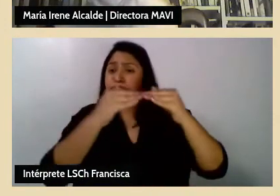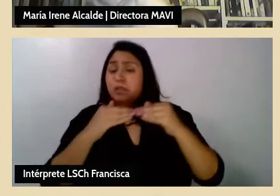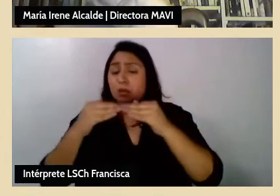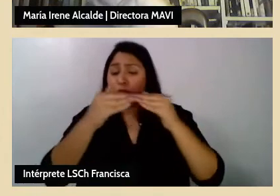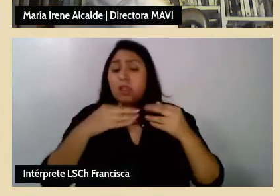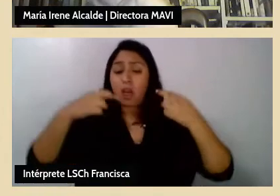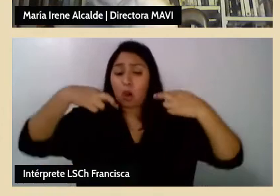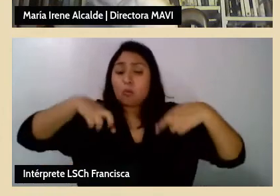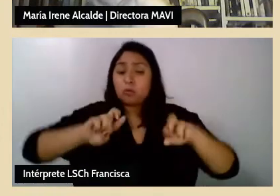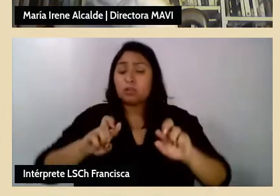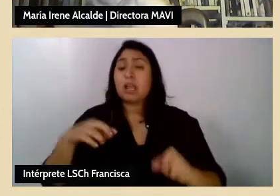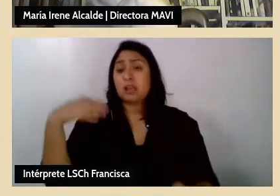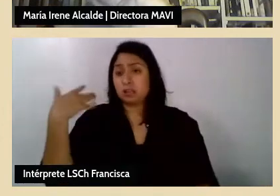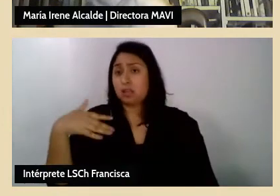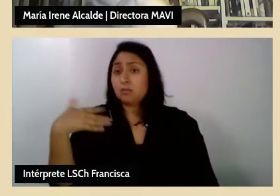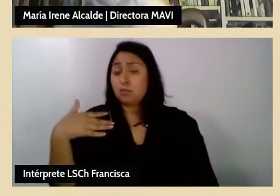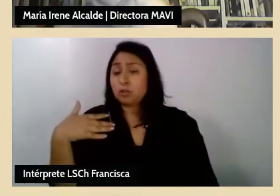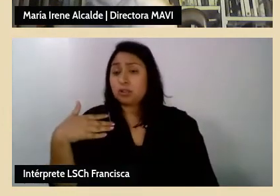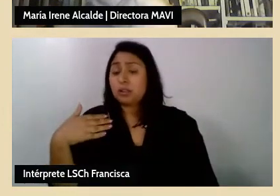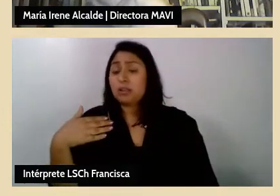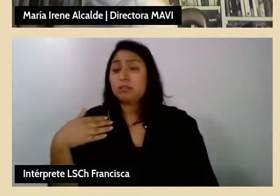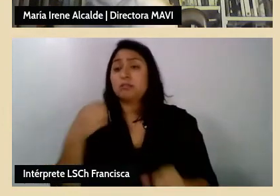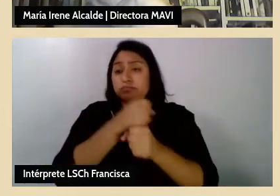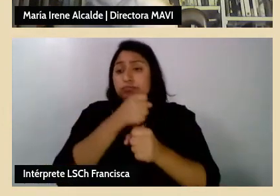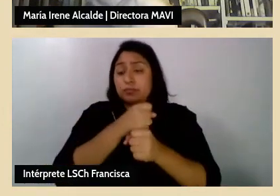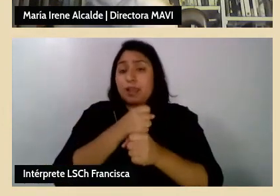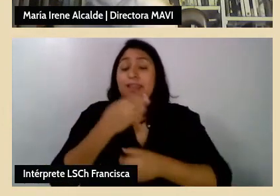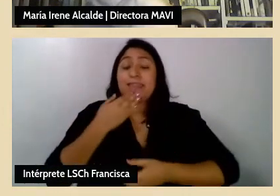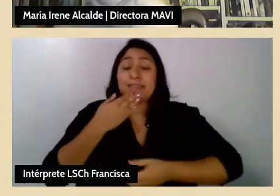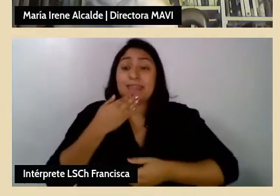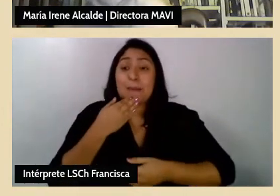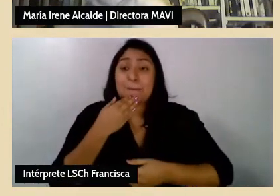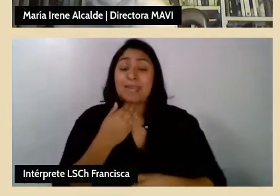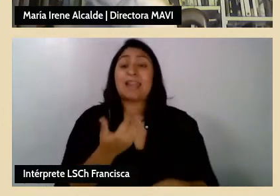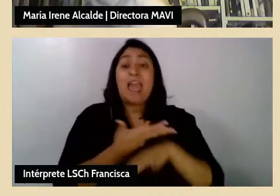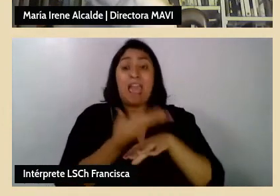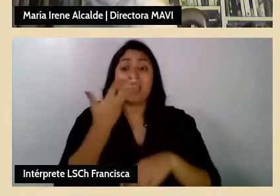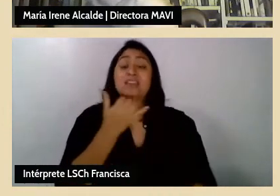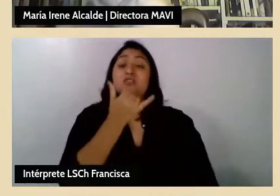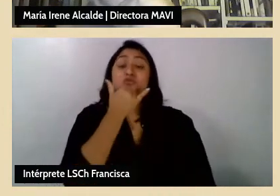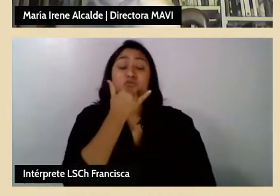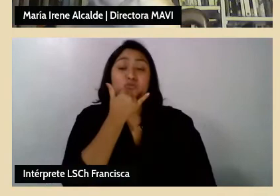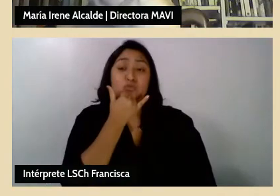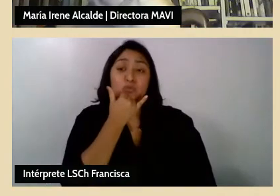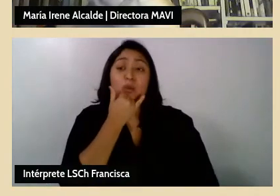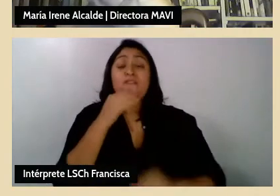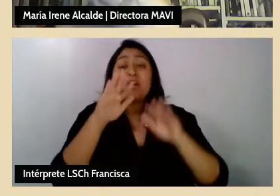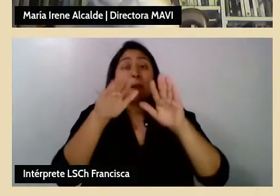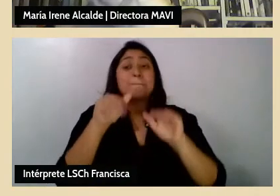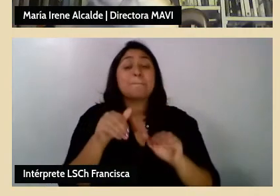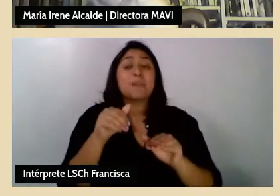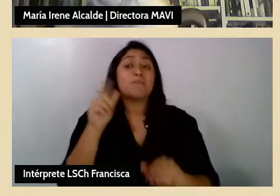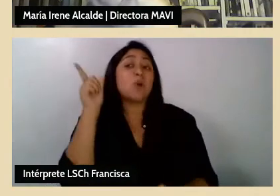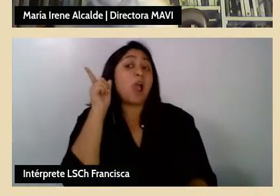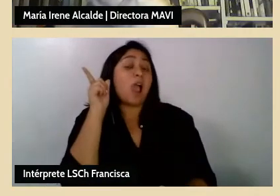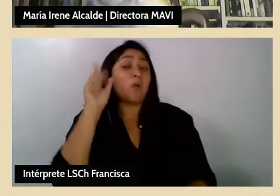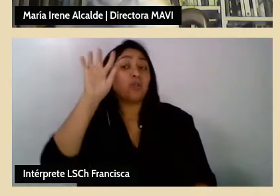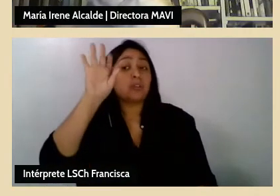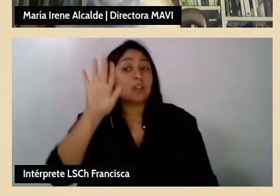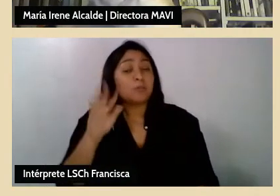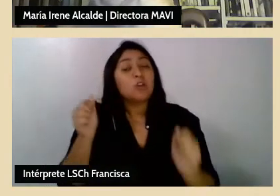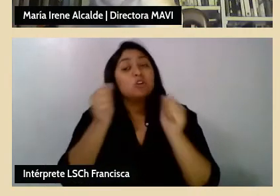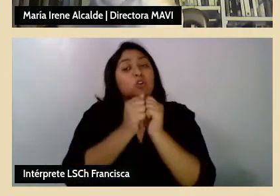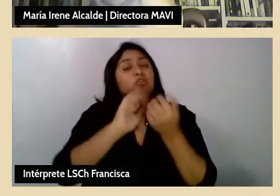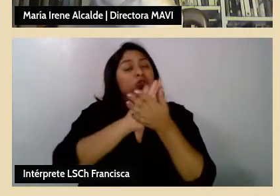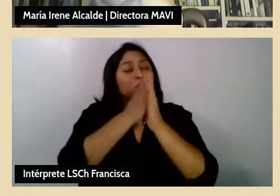todo nuestro trabajo, es también que están en YouTube los mismos audio descriptores con toda la